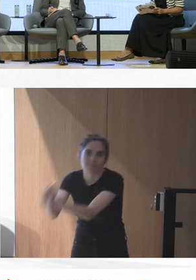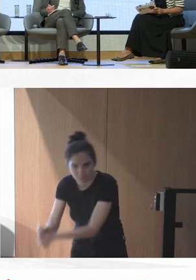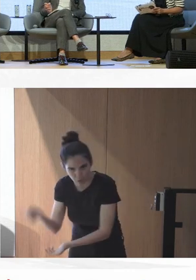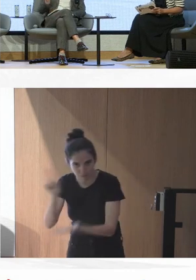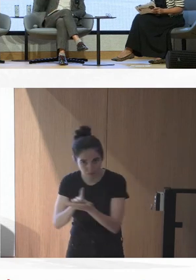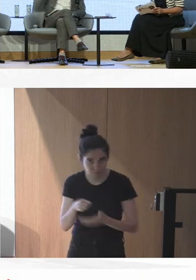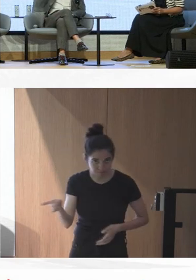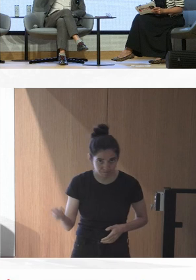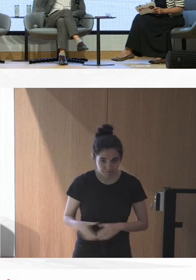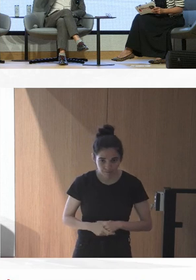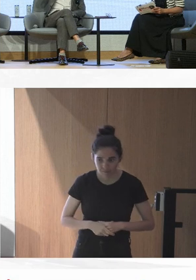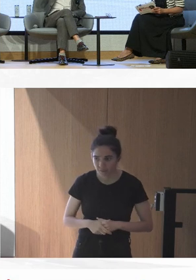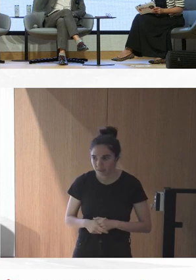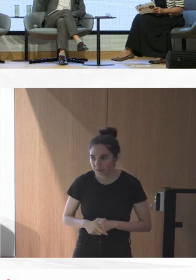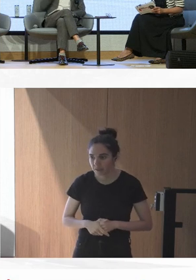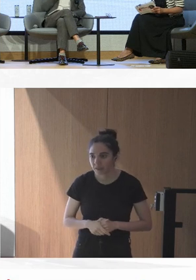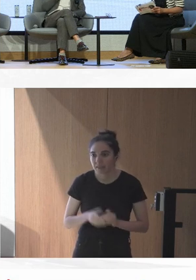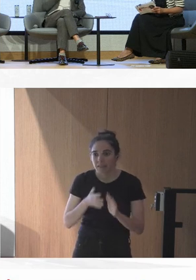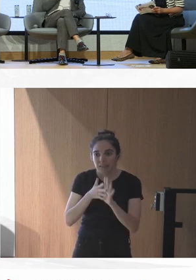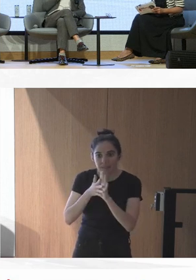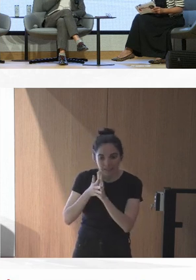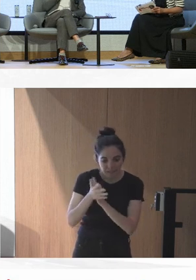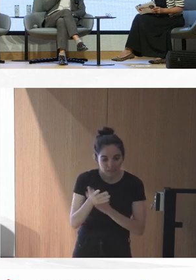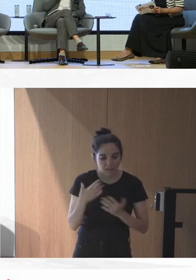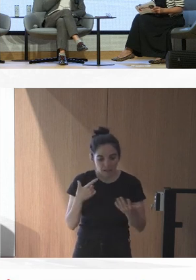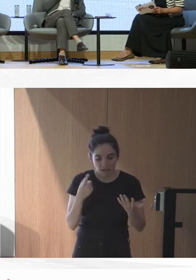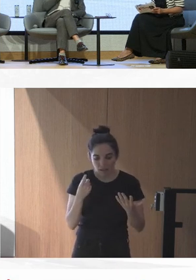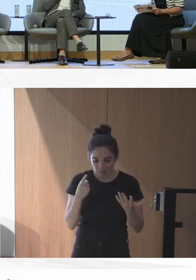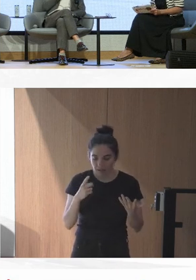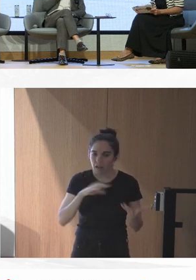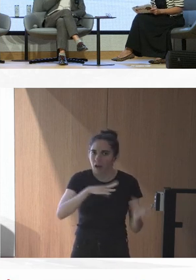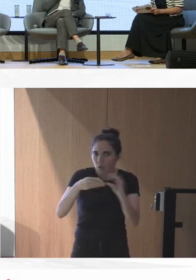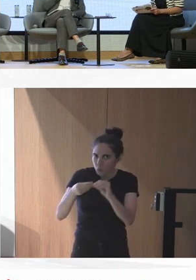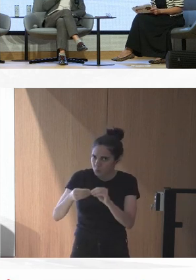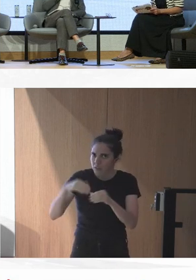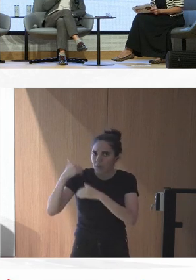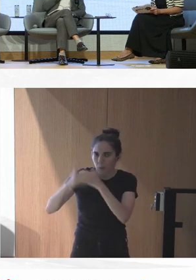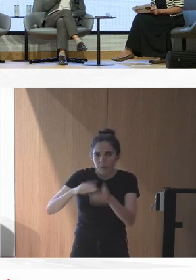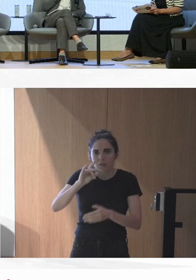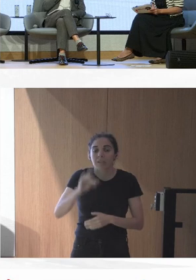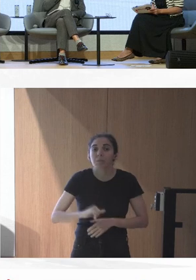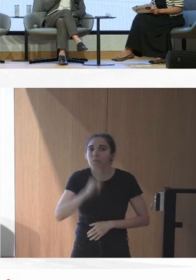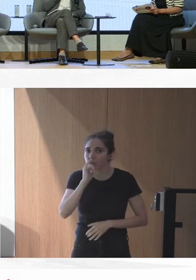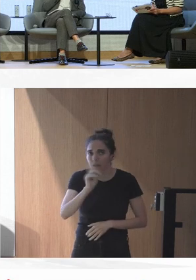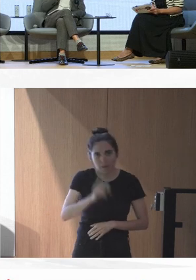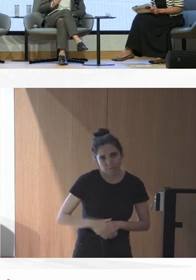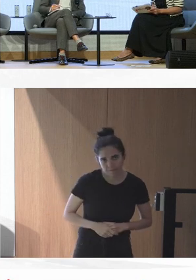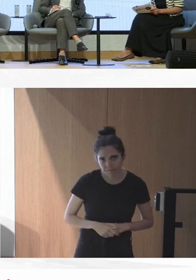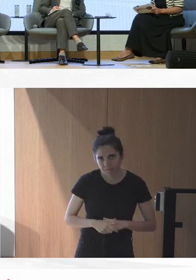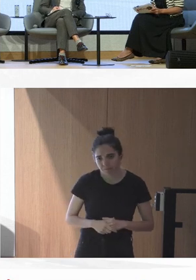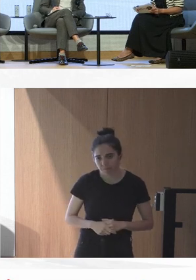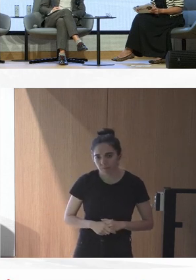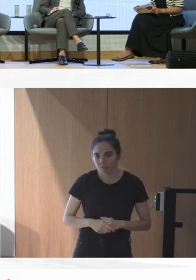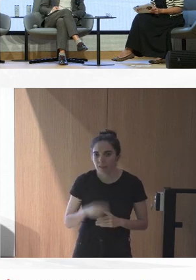sin lugar a dudas, la implementación de ajustes de procedimiento es necesario y urgente, pero no es suficiente. Y la reforma tiene que